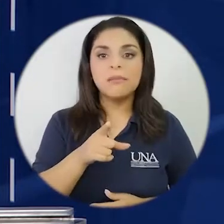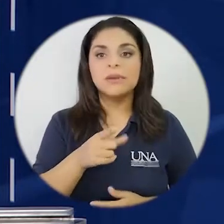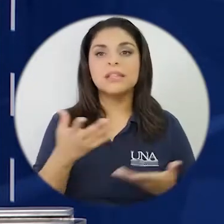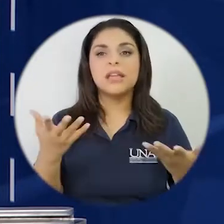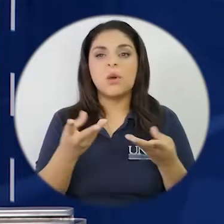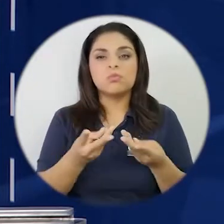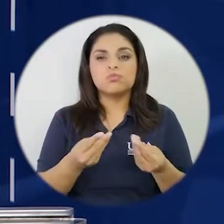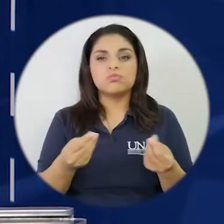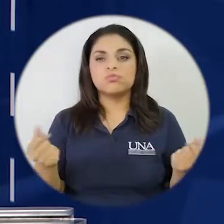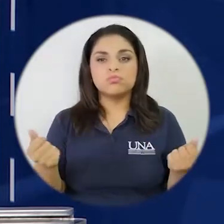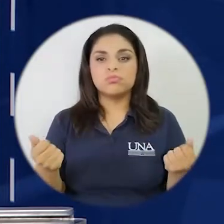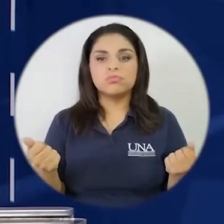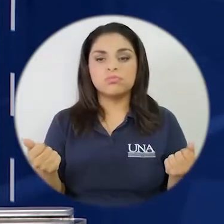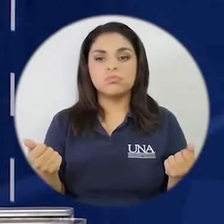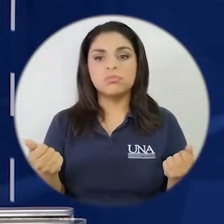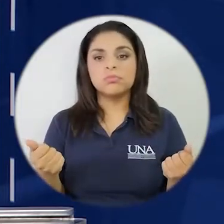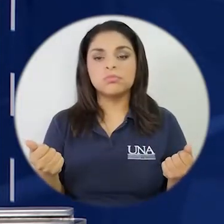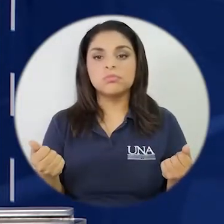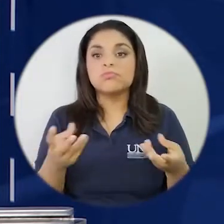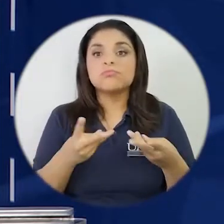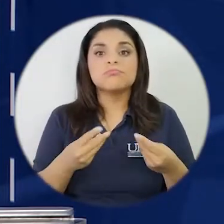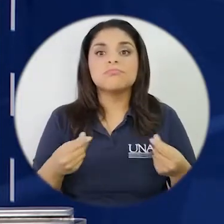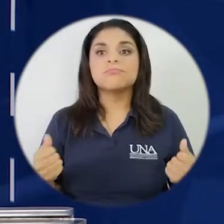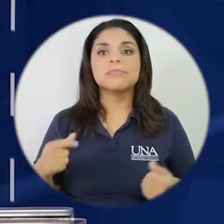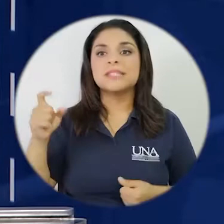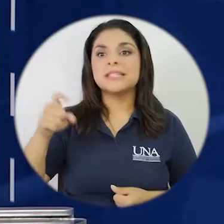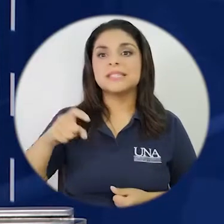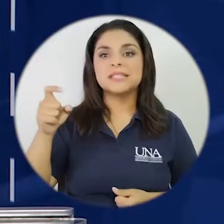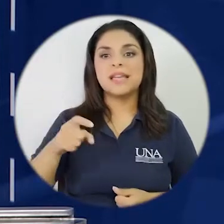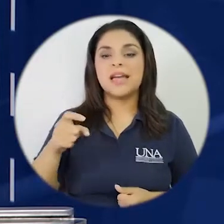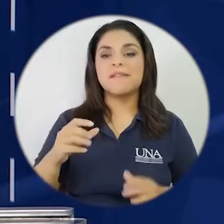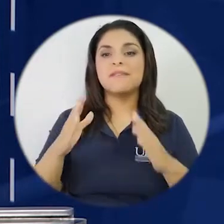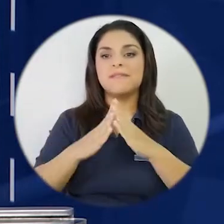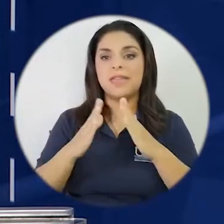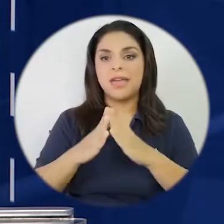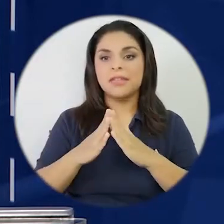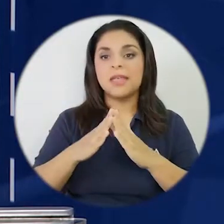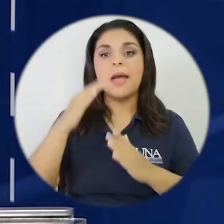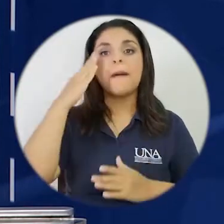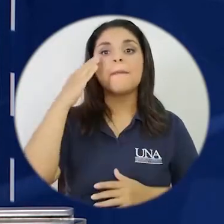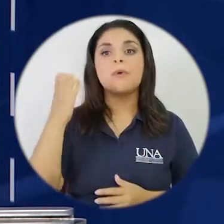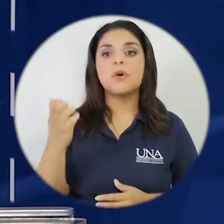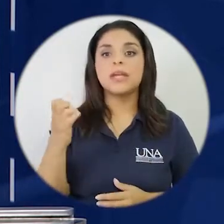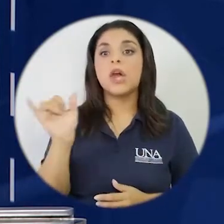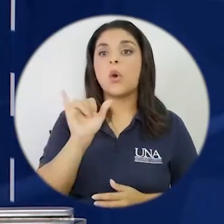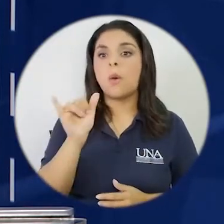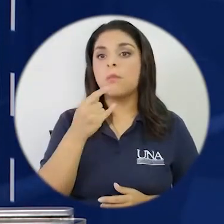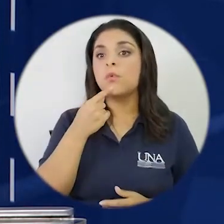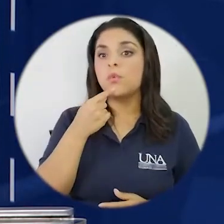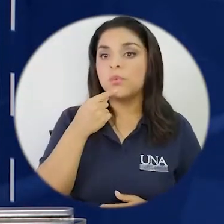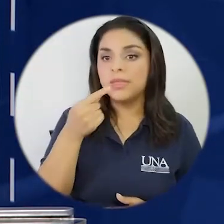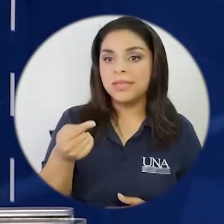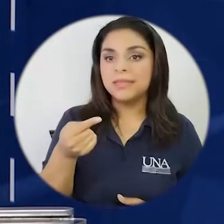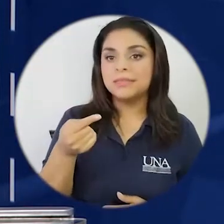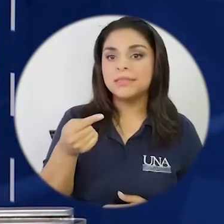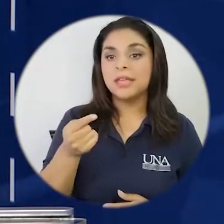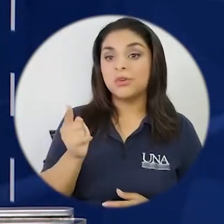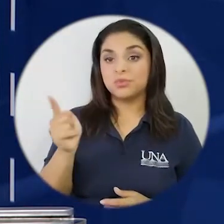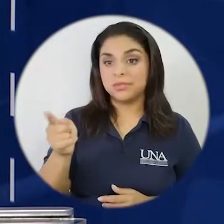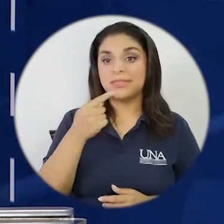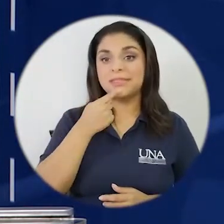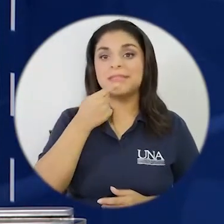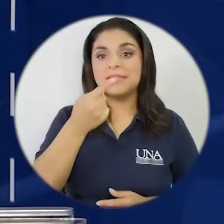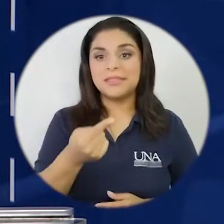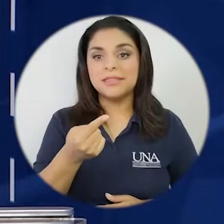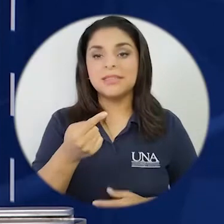realmente que les solucione su necesidad de vivienda, porque como usted dice, aunque se